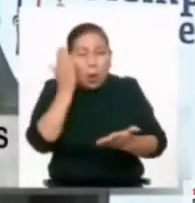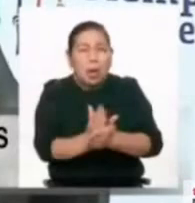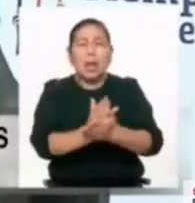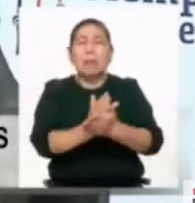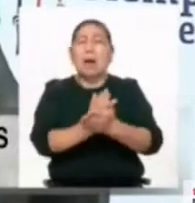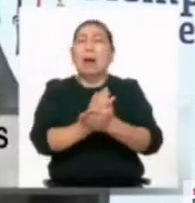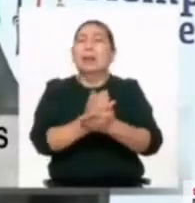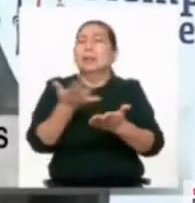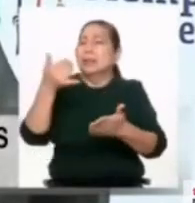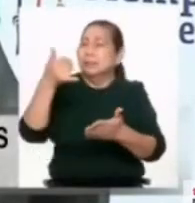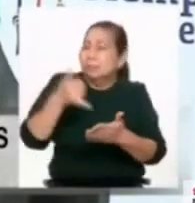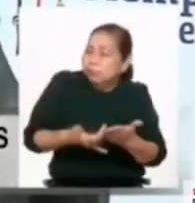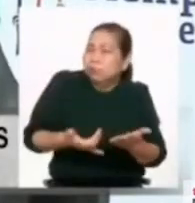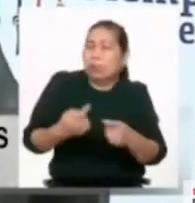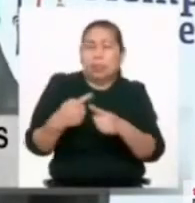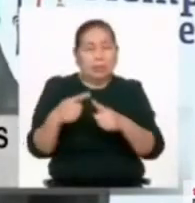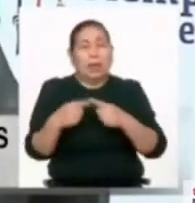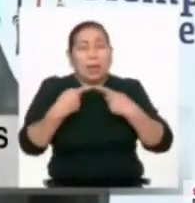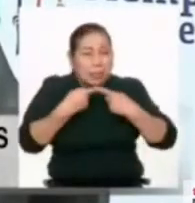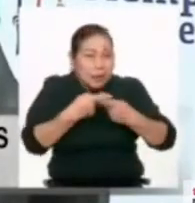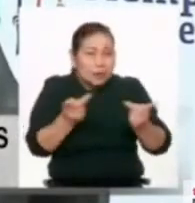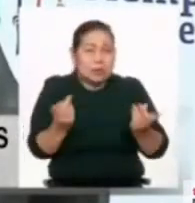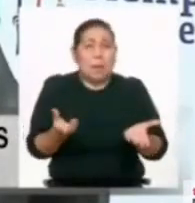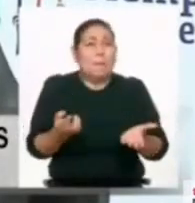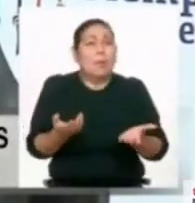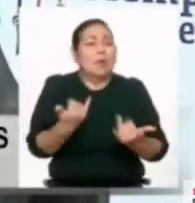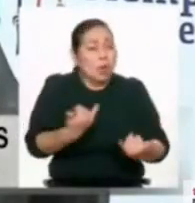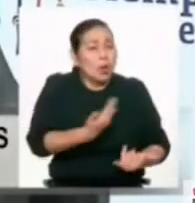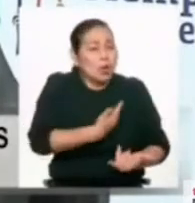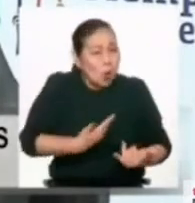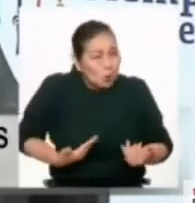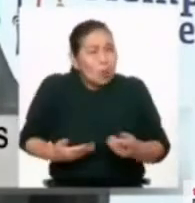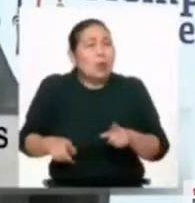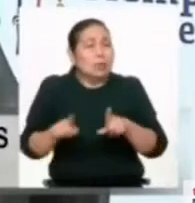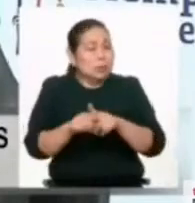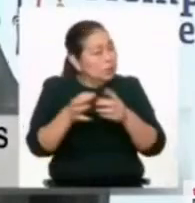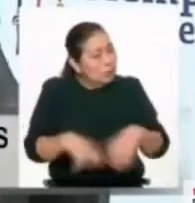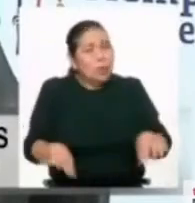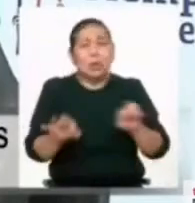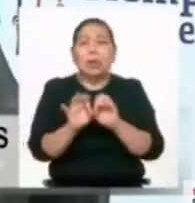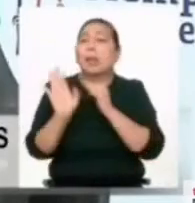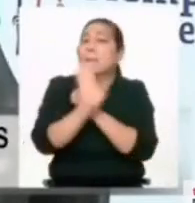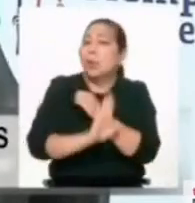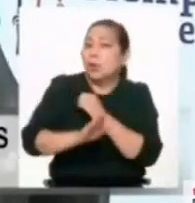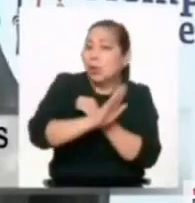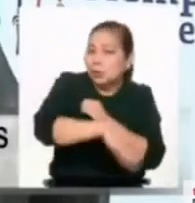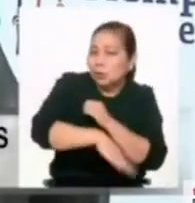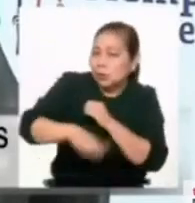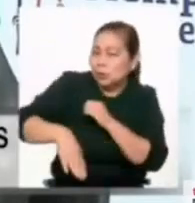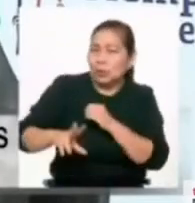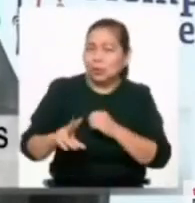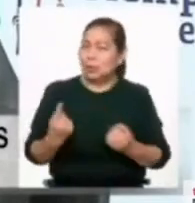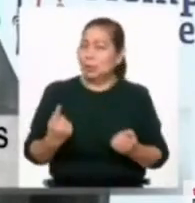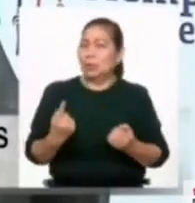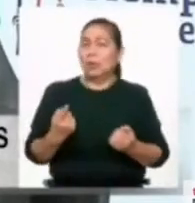importante difundirlo y manifestarlo porque es política de gobierno proteger también a nuestra niñez. Y creo que este es un trabajo